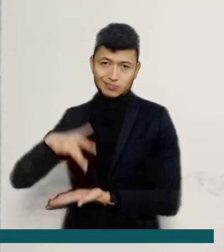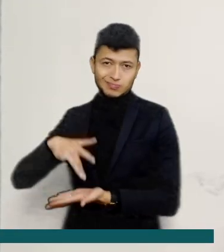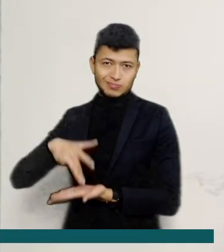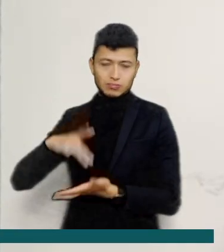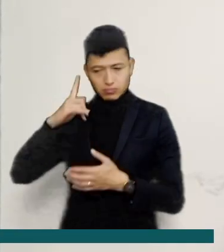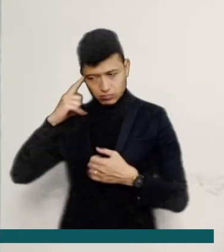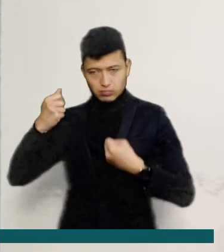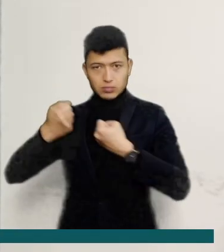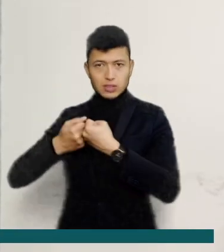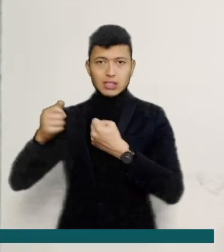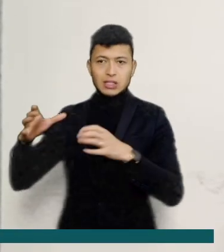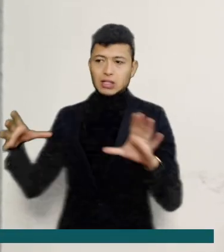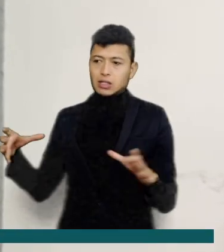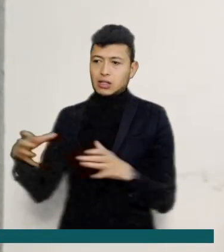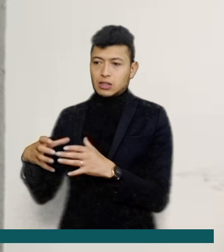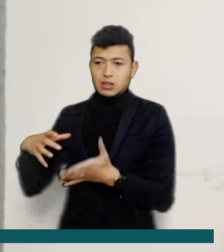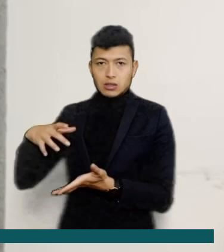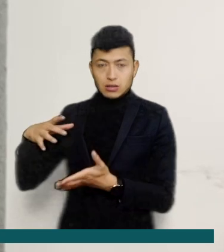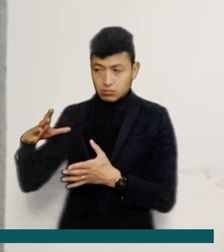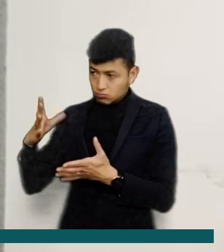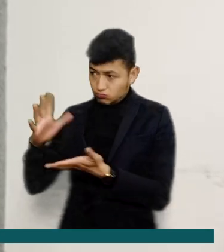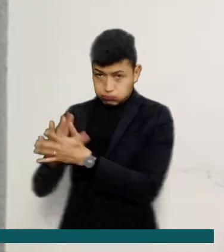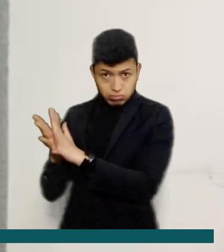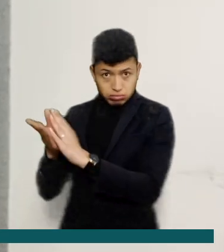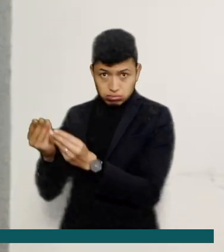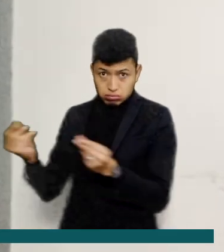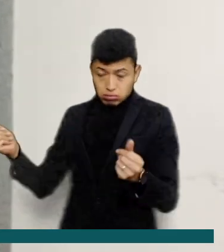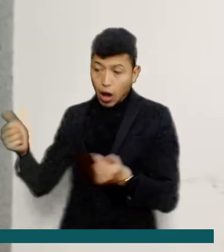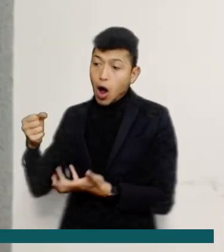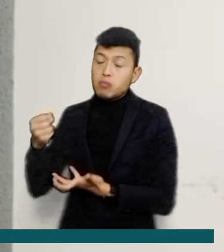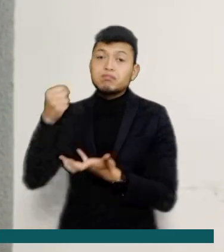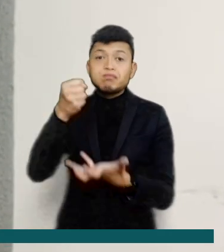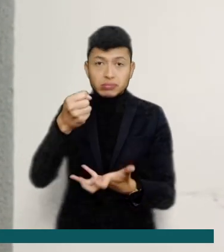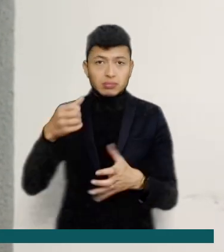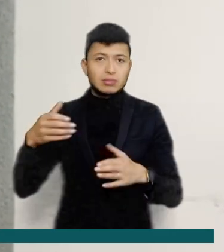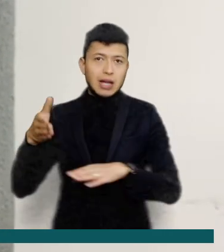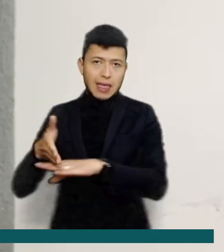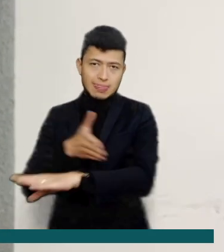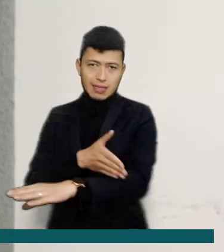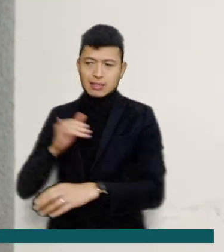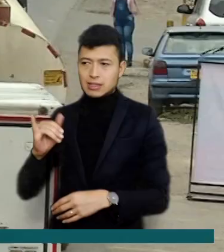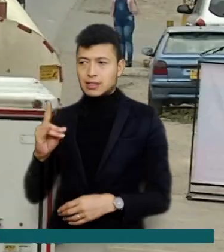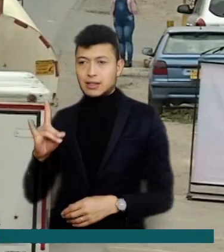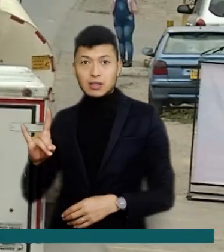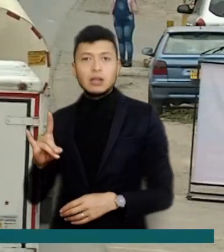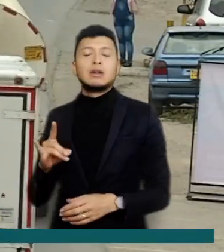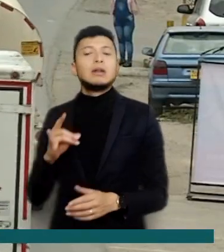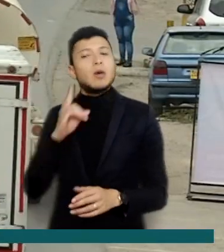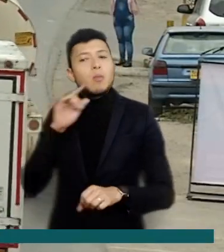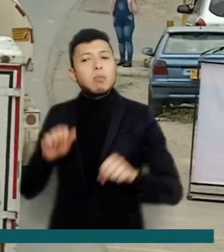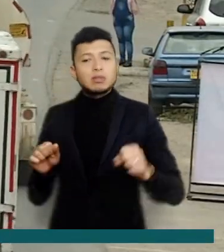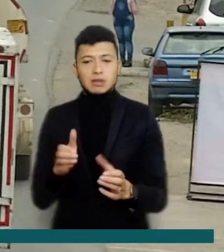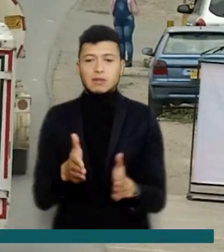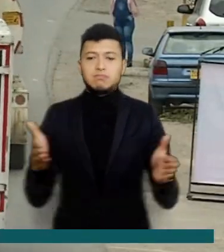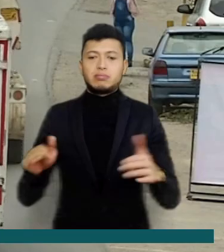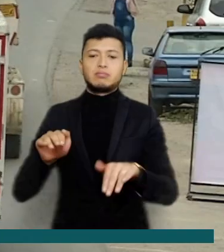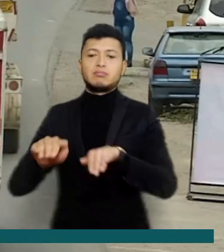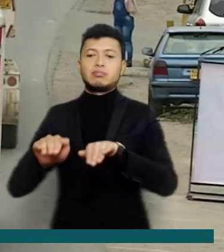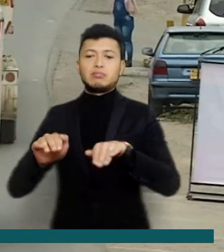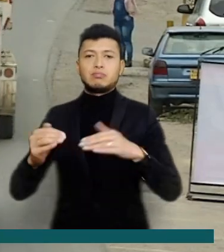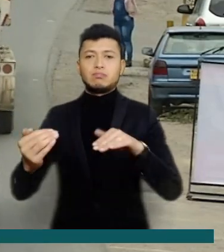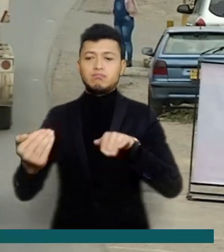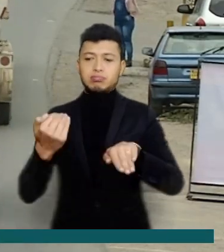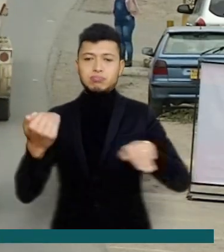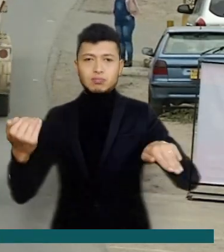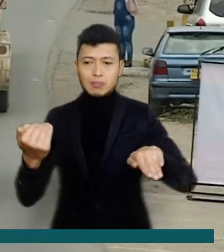pendientes de la concesión de BISAP, que ya se encuentra agotada, pero que concertó con el IQ la posibilidad de ampliar en un carril más el tramo